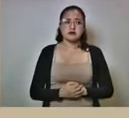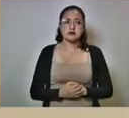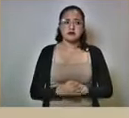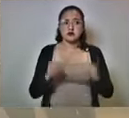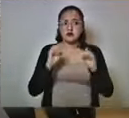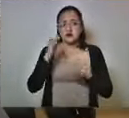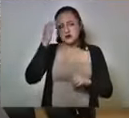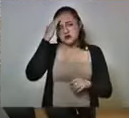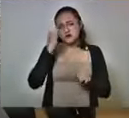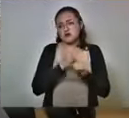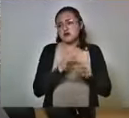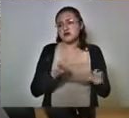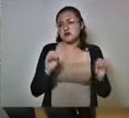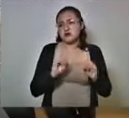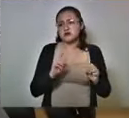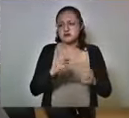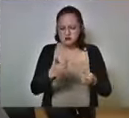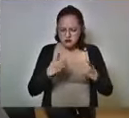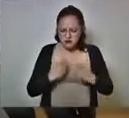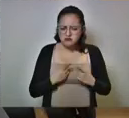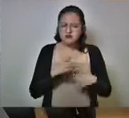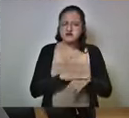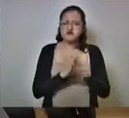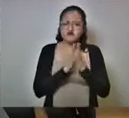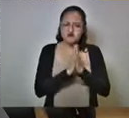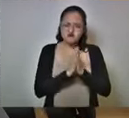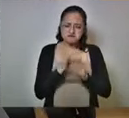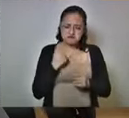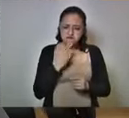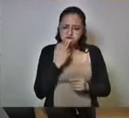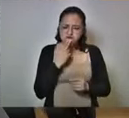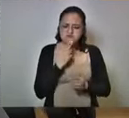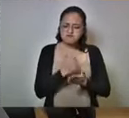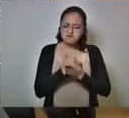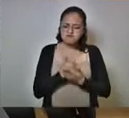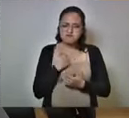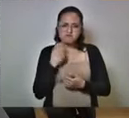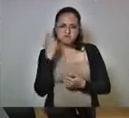información. Si me la haces llegar, nos va a ser muy útil.